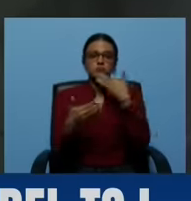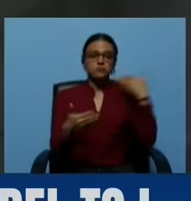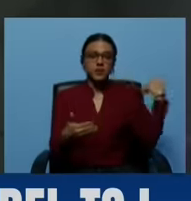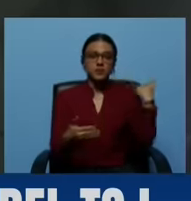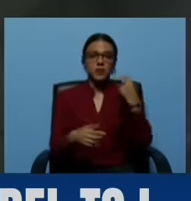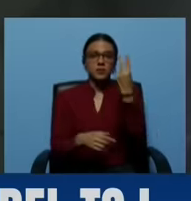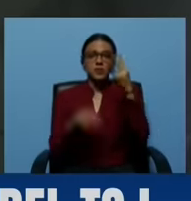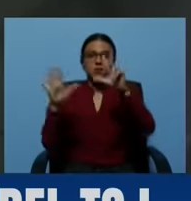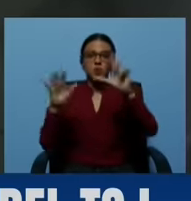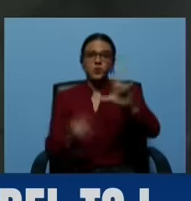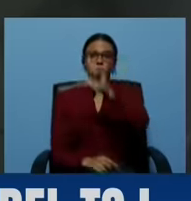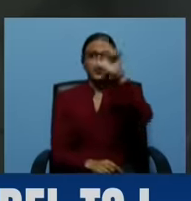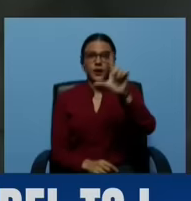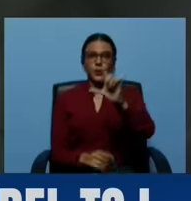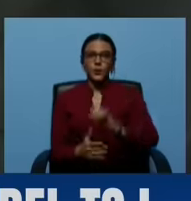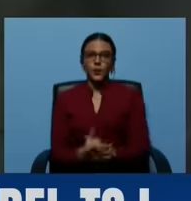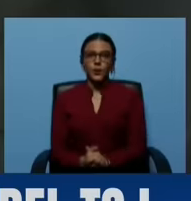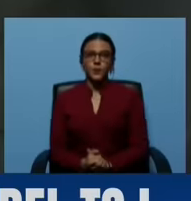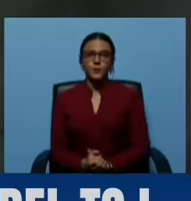28 de julio.